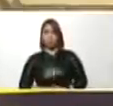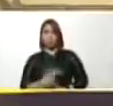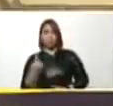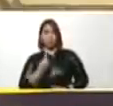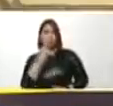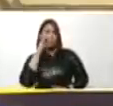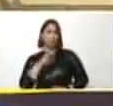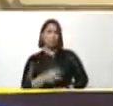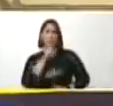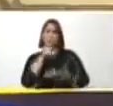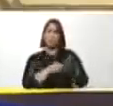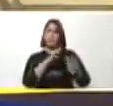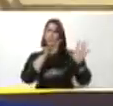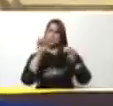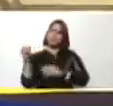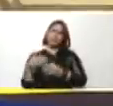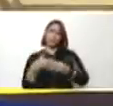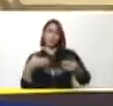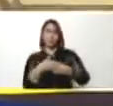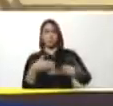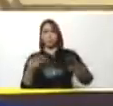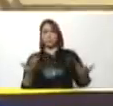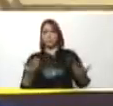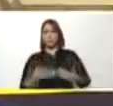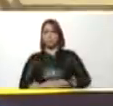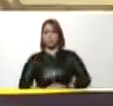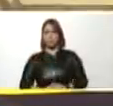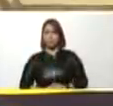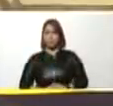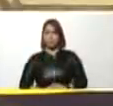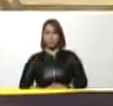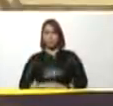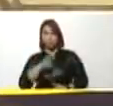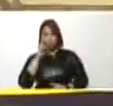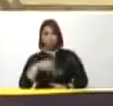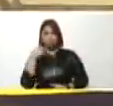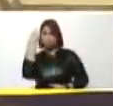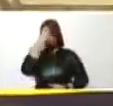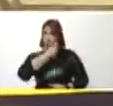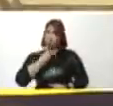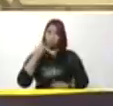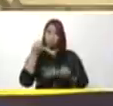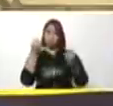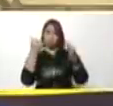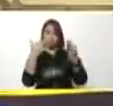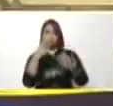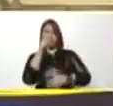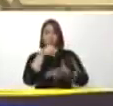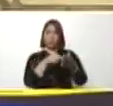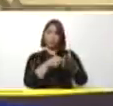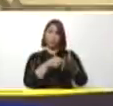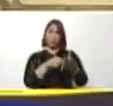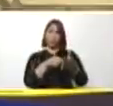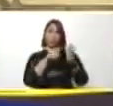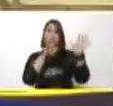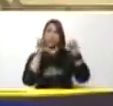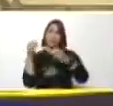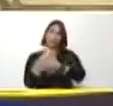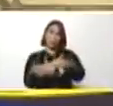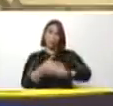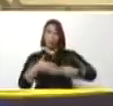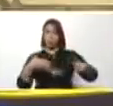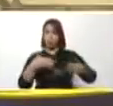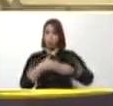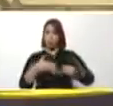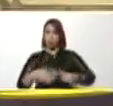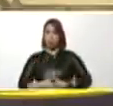ver 1.900 millones de dólares. Hay que verle la cara a esa cifra, 1.900 millones de dólares. Y